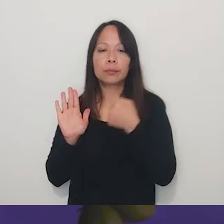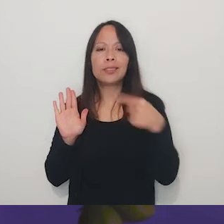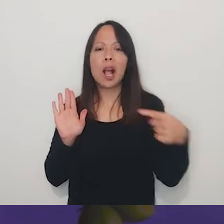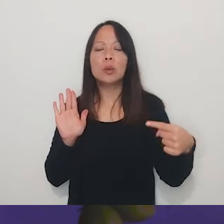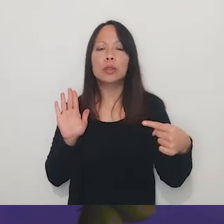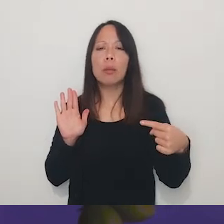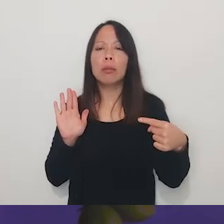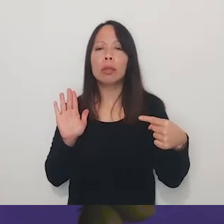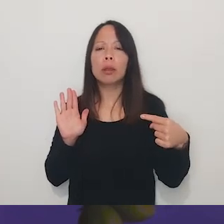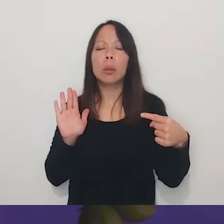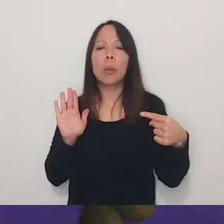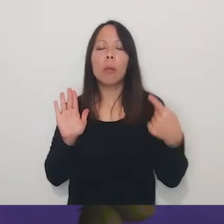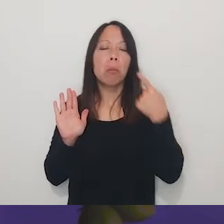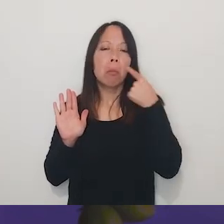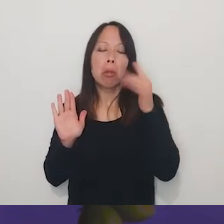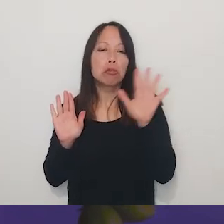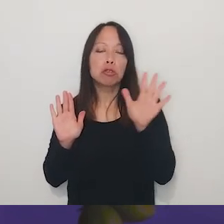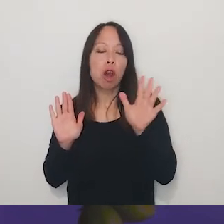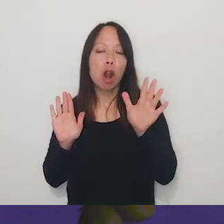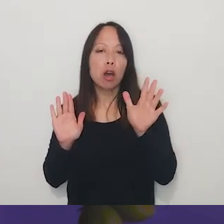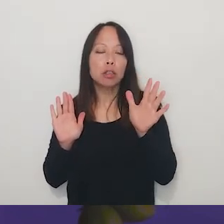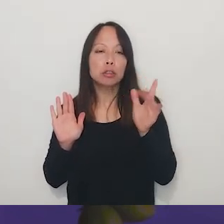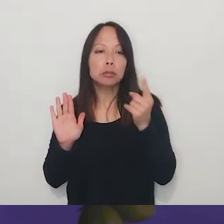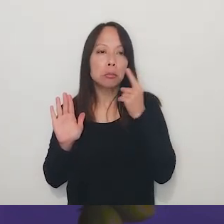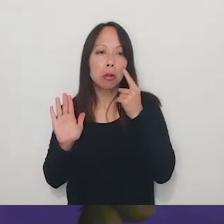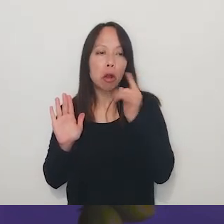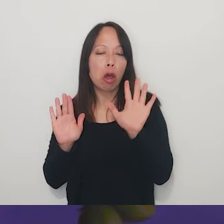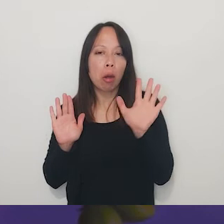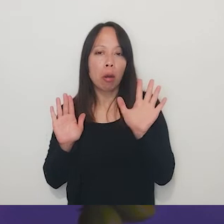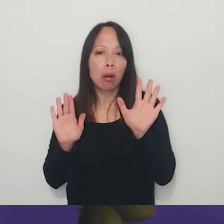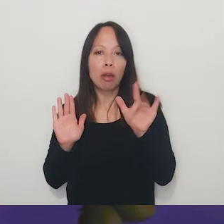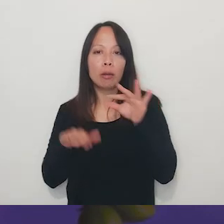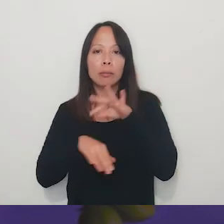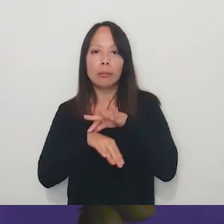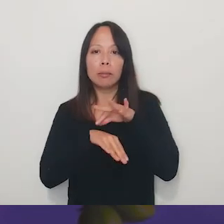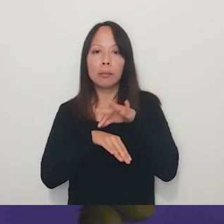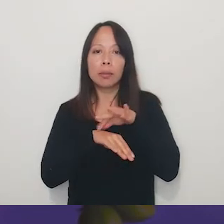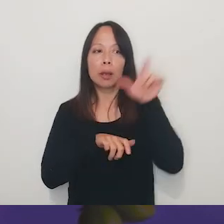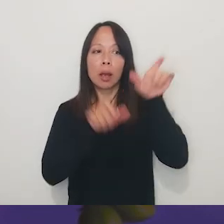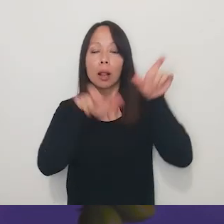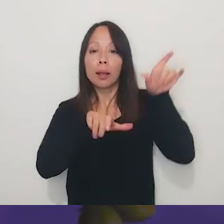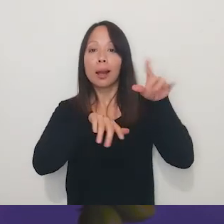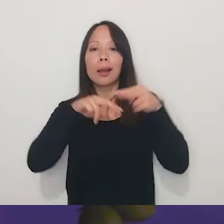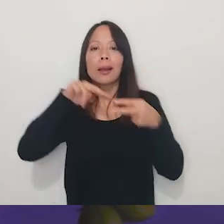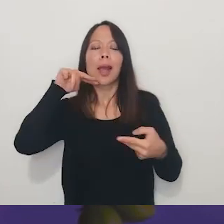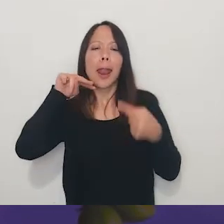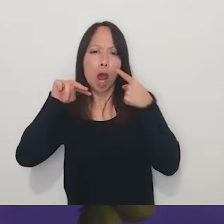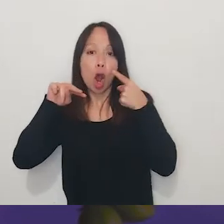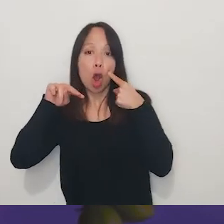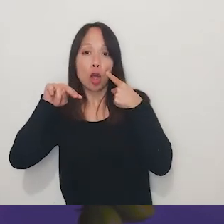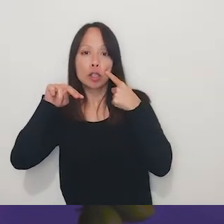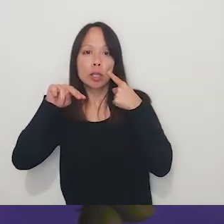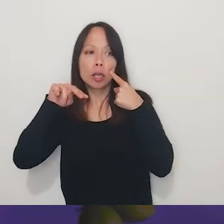En las causas, hay causas que no se conocen, entonces uno puede encontrar formas clínicas distintas en pacientes en genes conocidos,